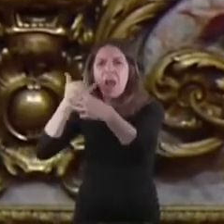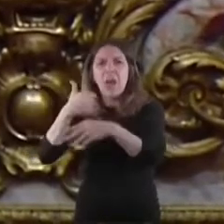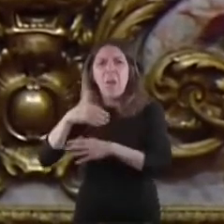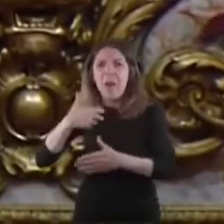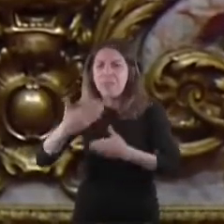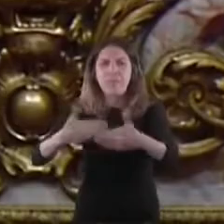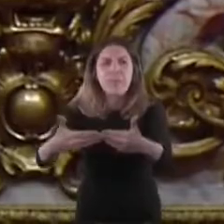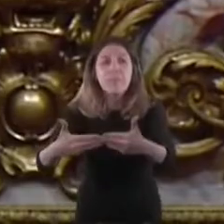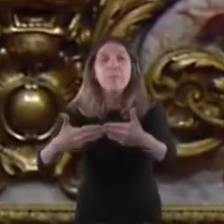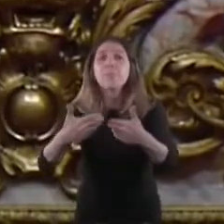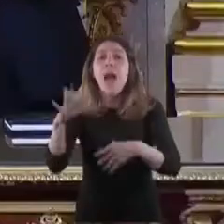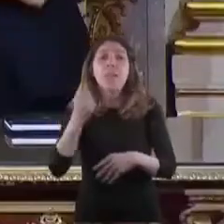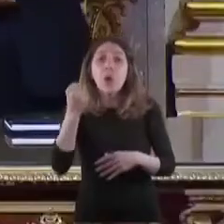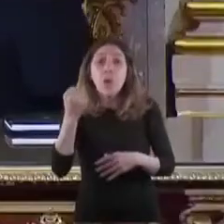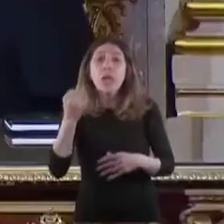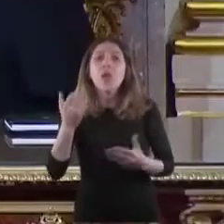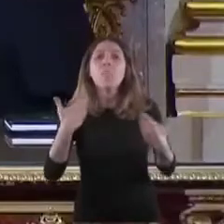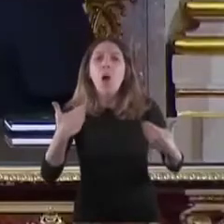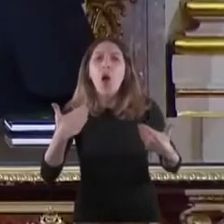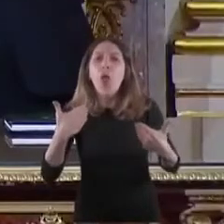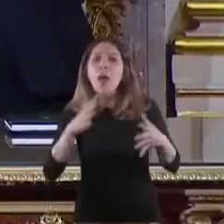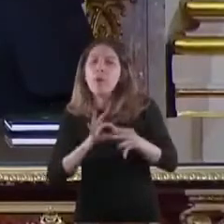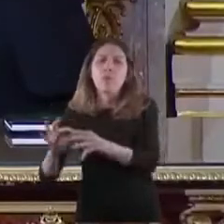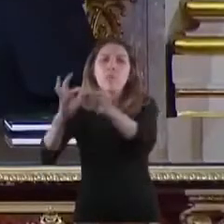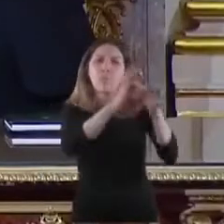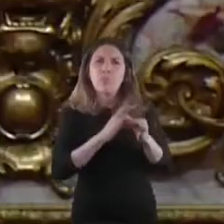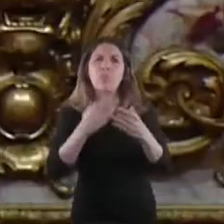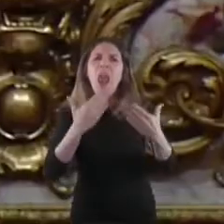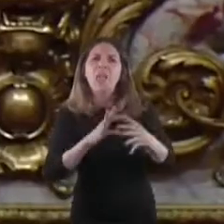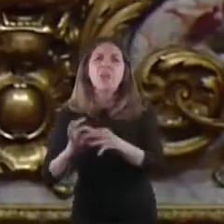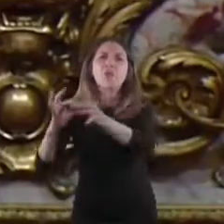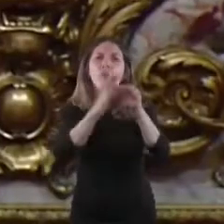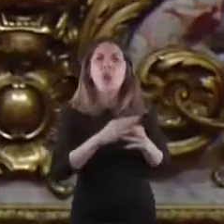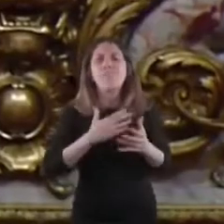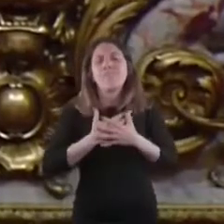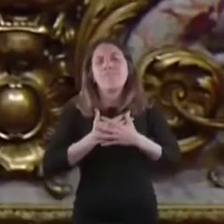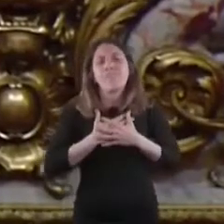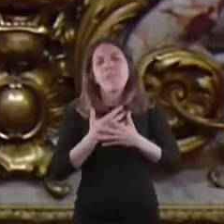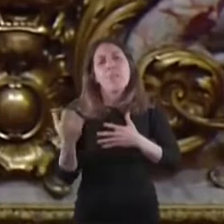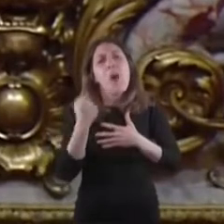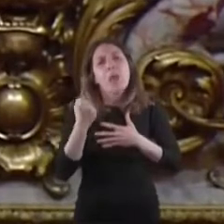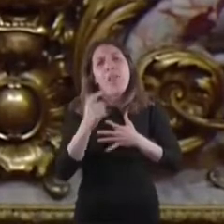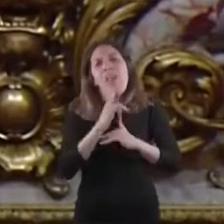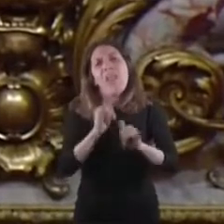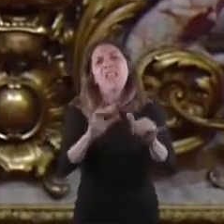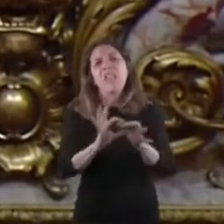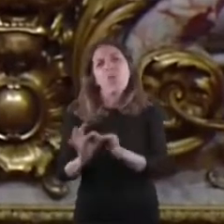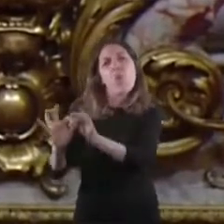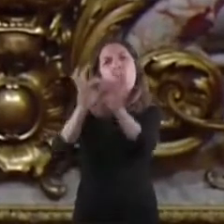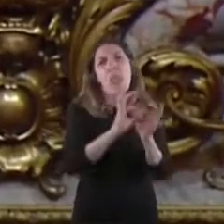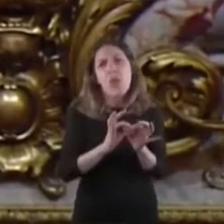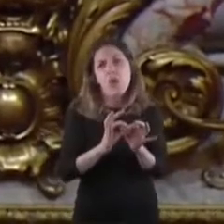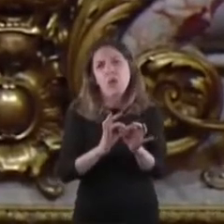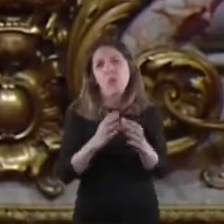lo más importante es que podemos hacerlo en unidad, que para mí es un dato no menor. Que el Frente de